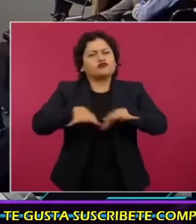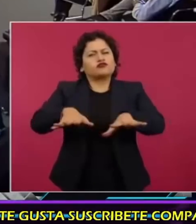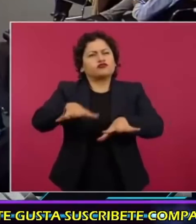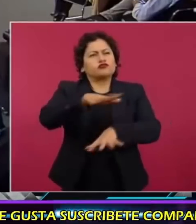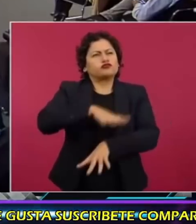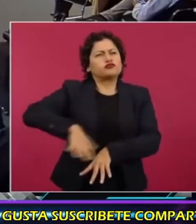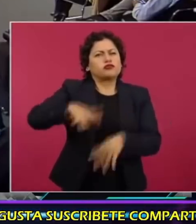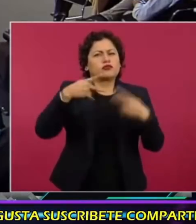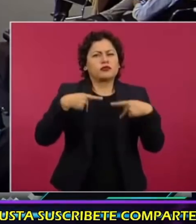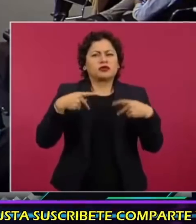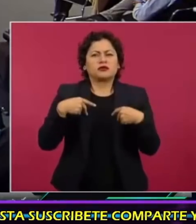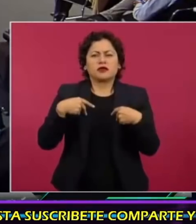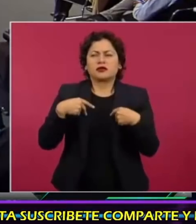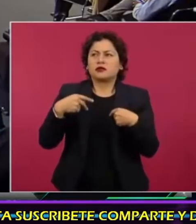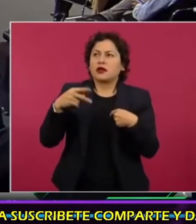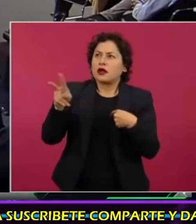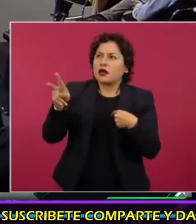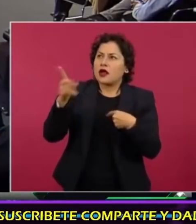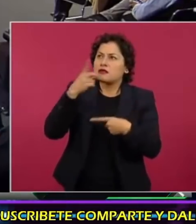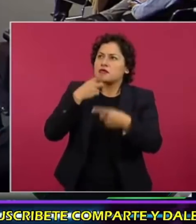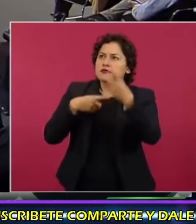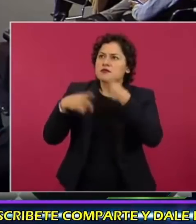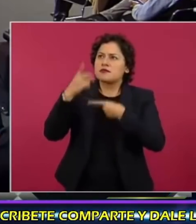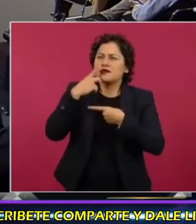deje engañar. Sin embargo,